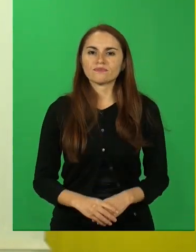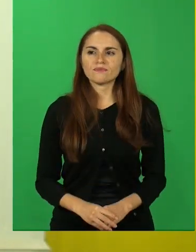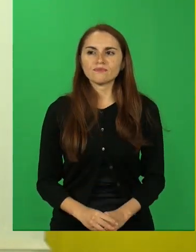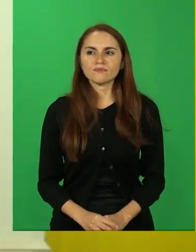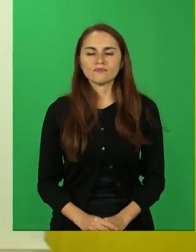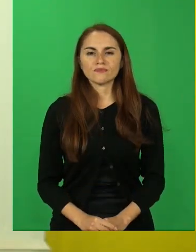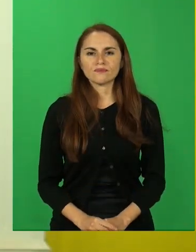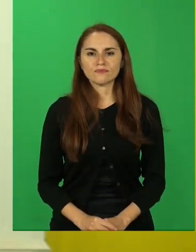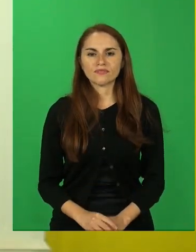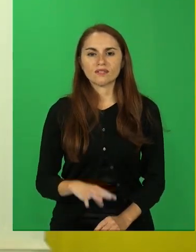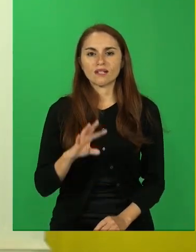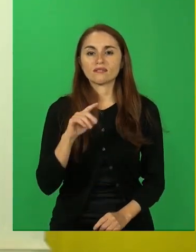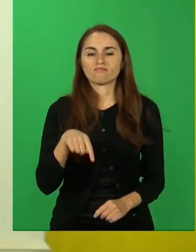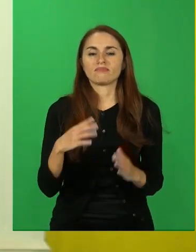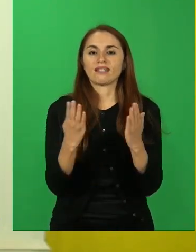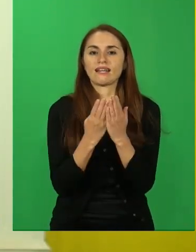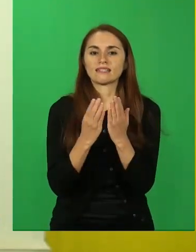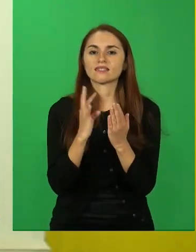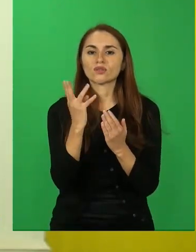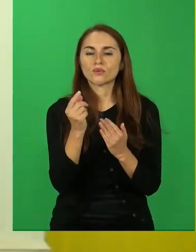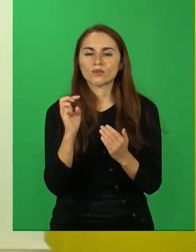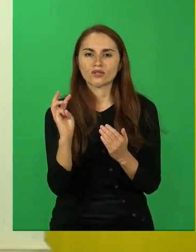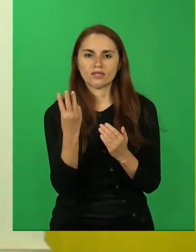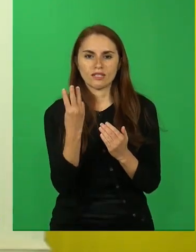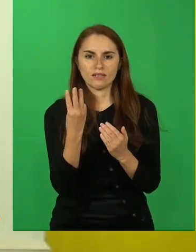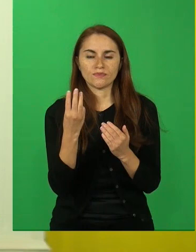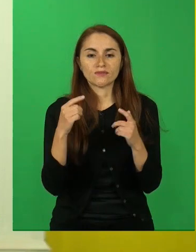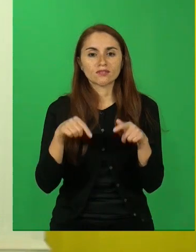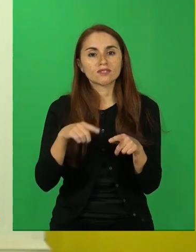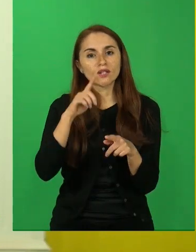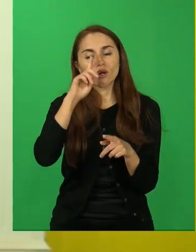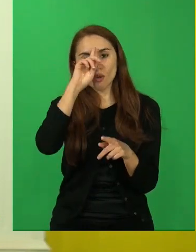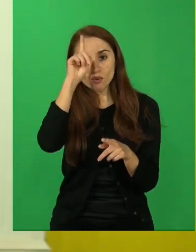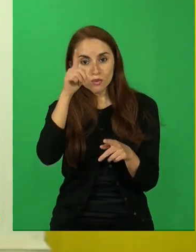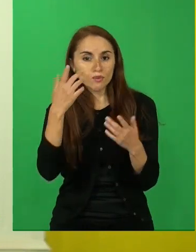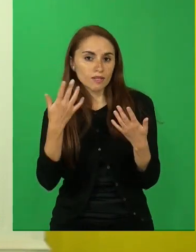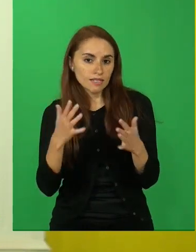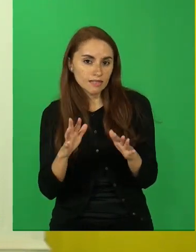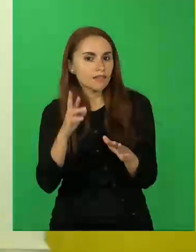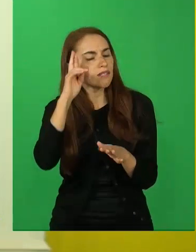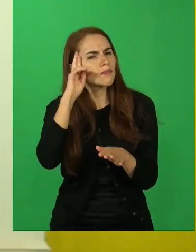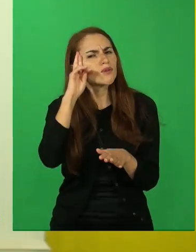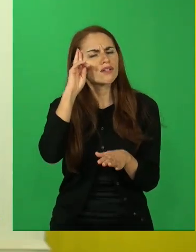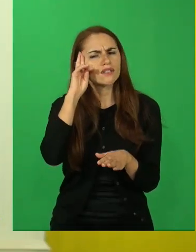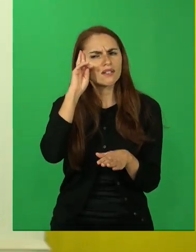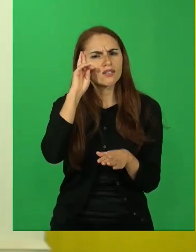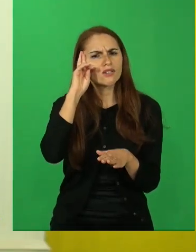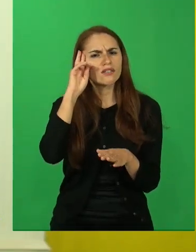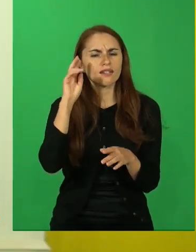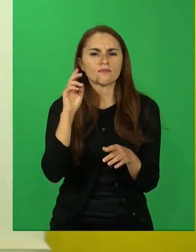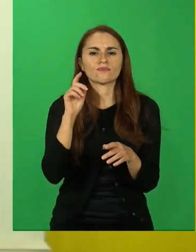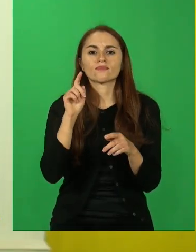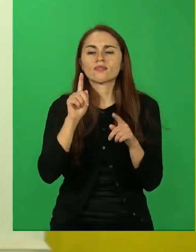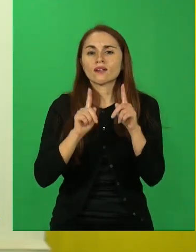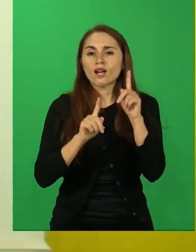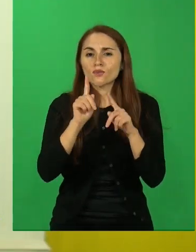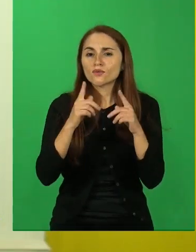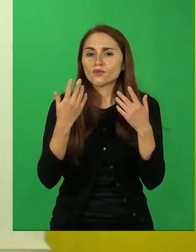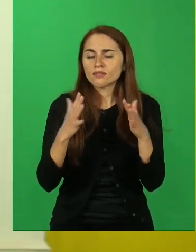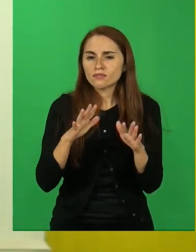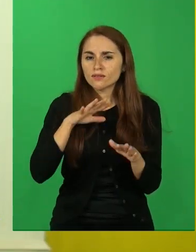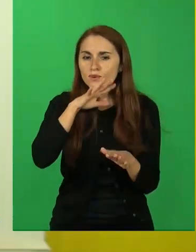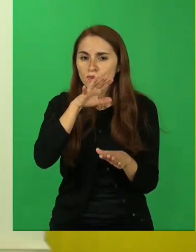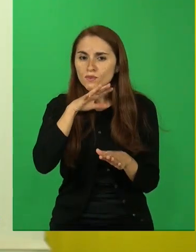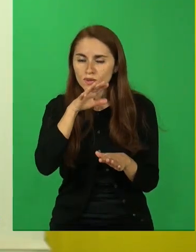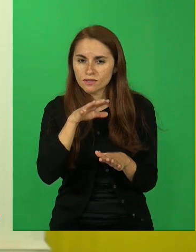clase número 3. Entonces, como ya es de costumbre, tenemos que recordar justamente los elementos que hemos estado